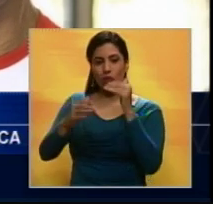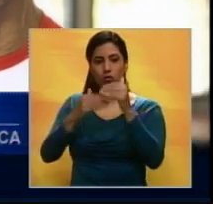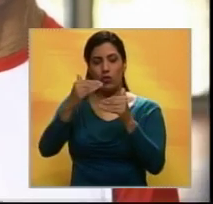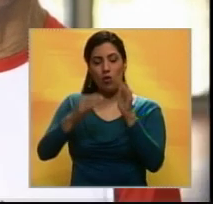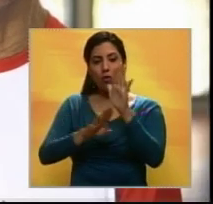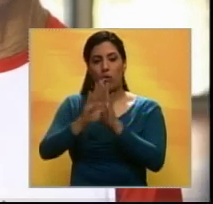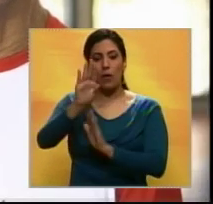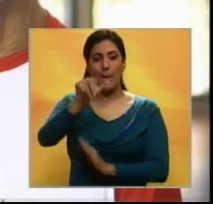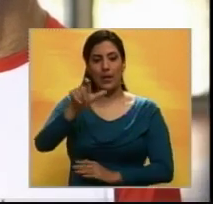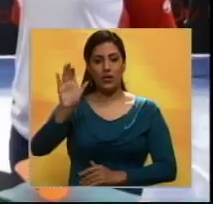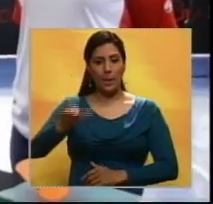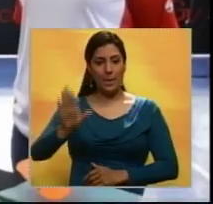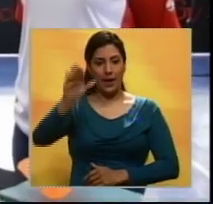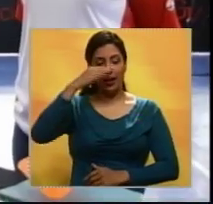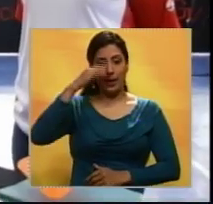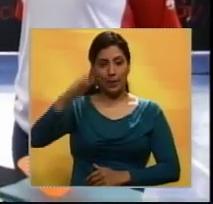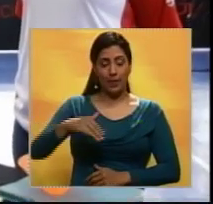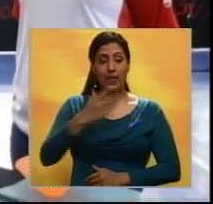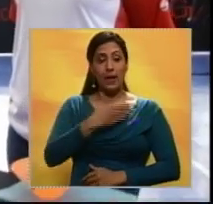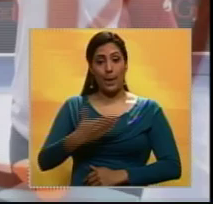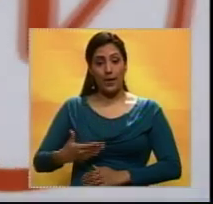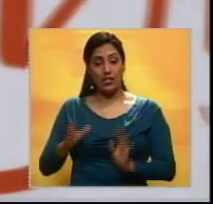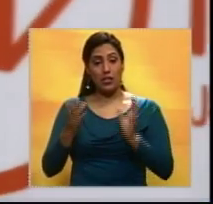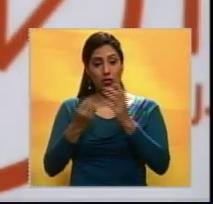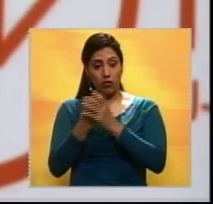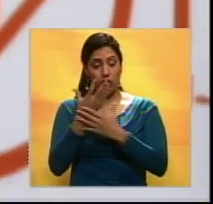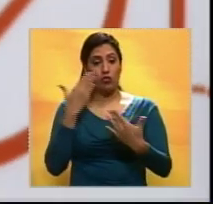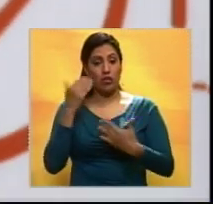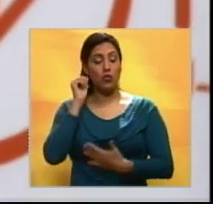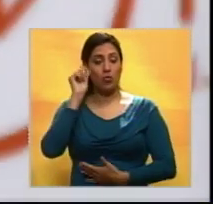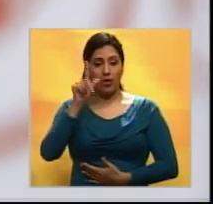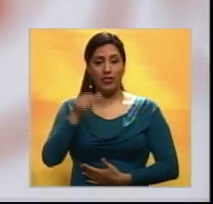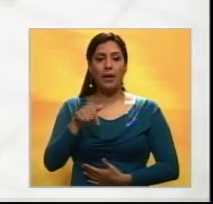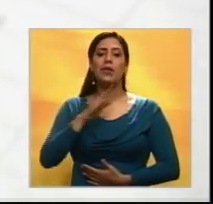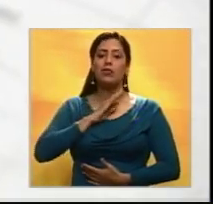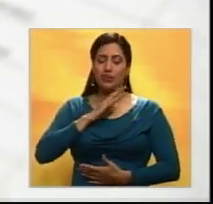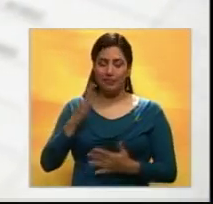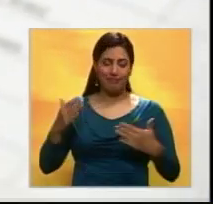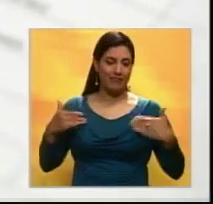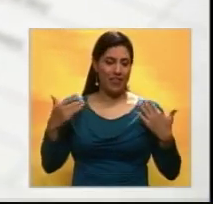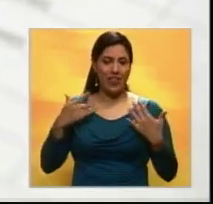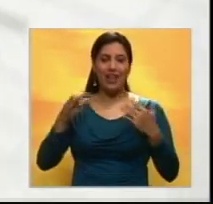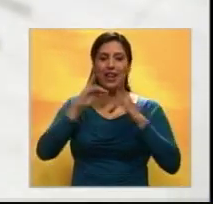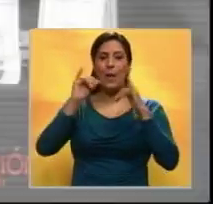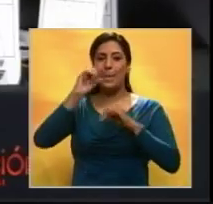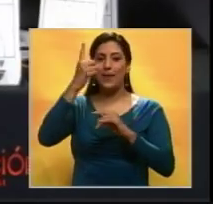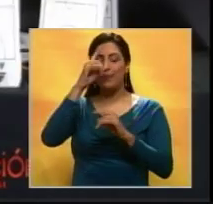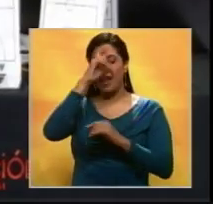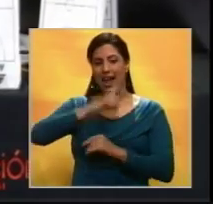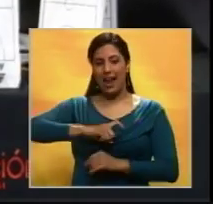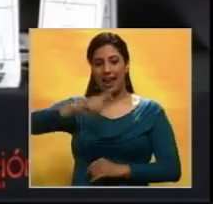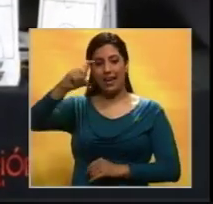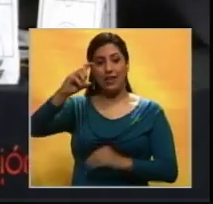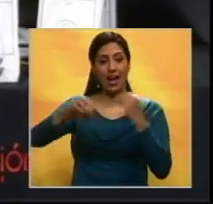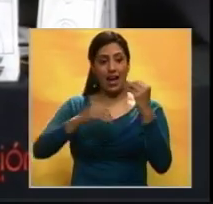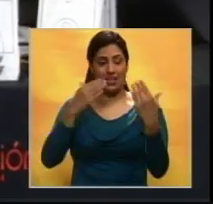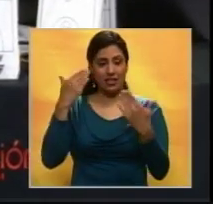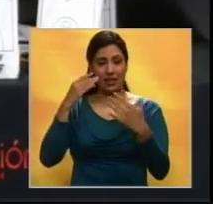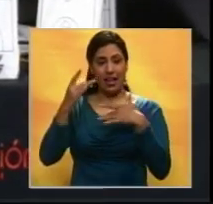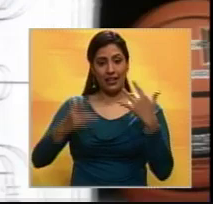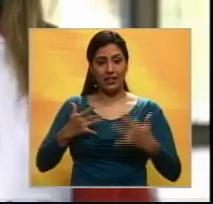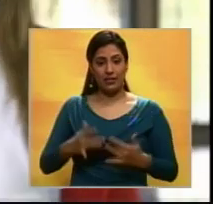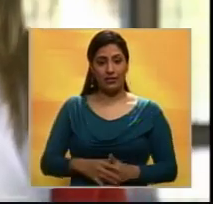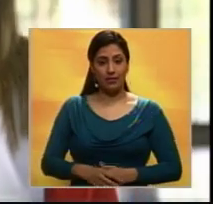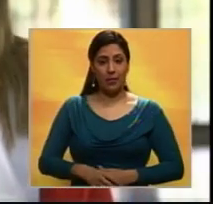el crecimiento del básquet menor. La presidenta de la Fundación, Migdalia Vázquez, también estuvo feliz de celebrar el primer aniversario realizando esta